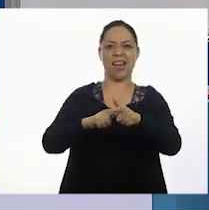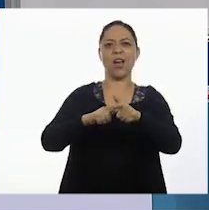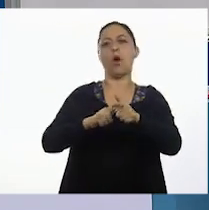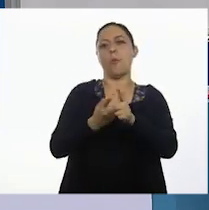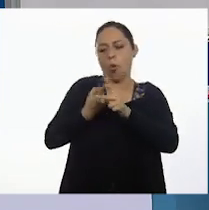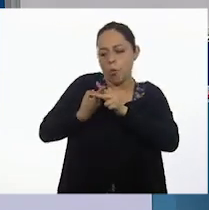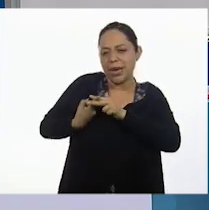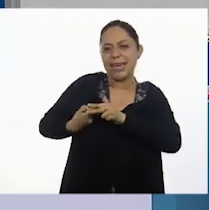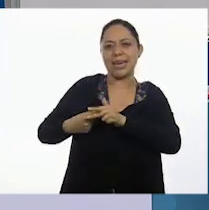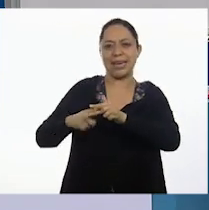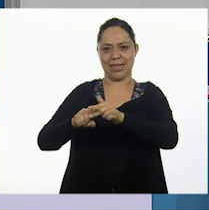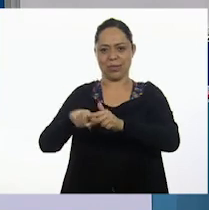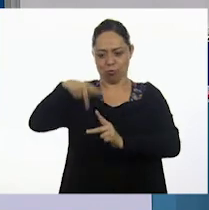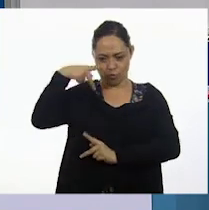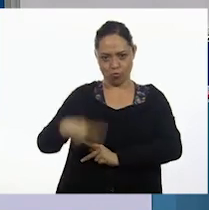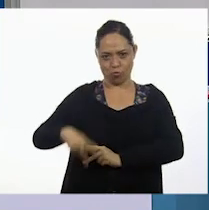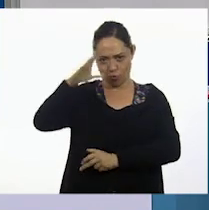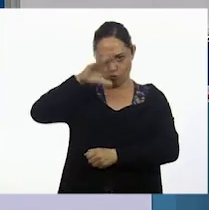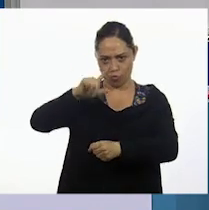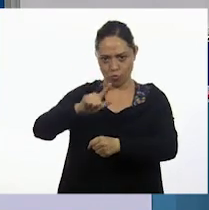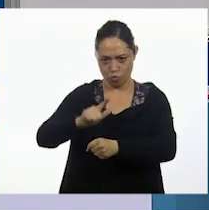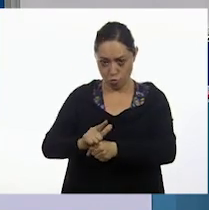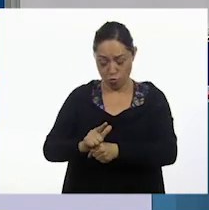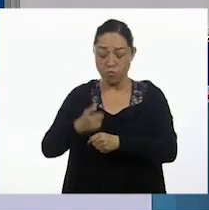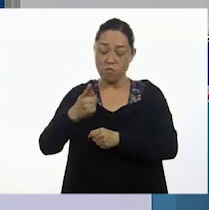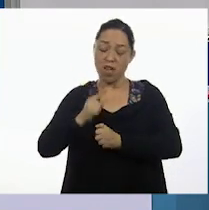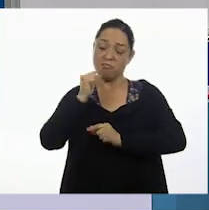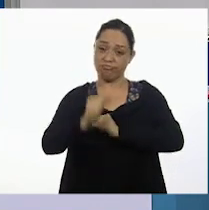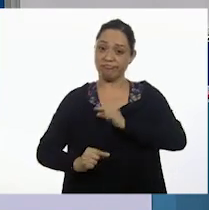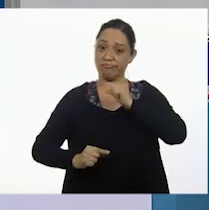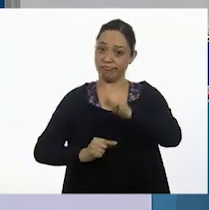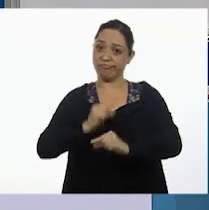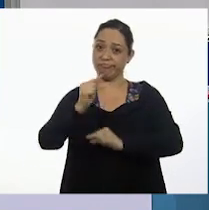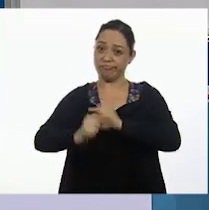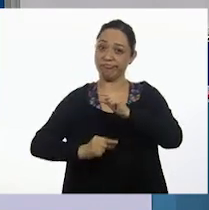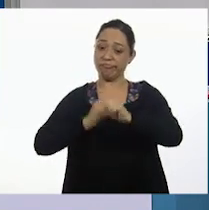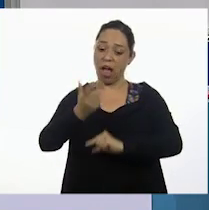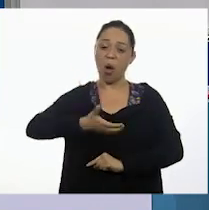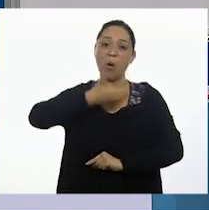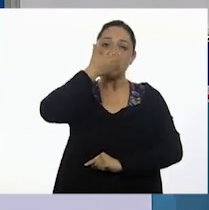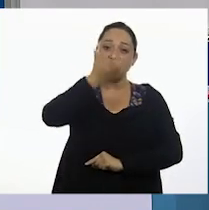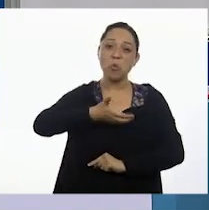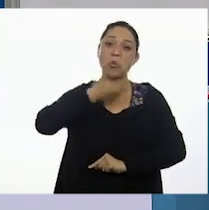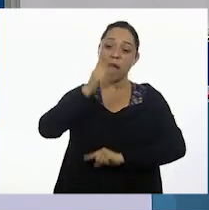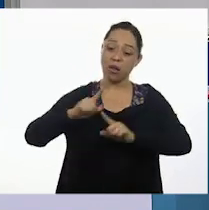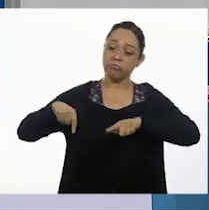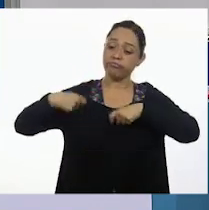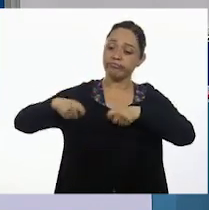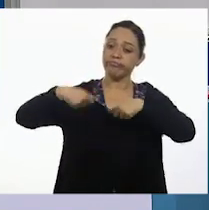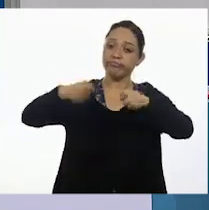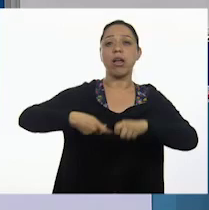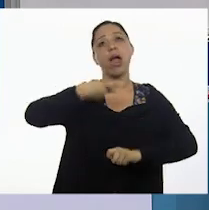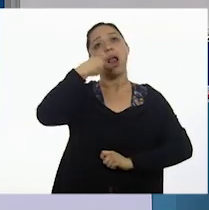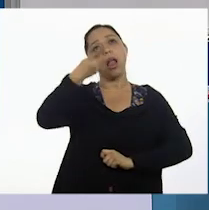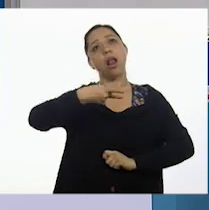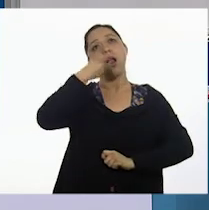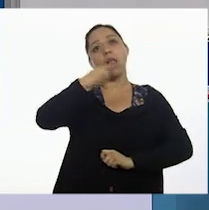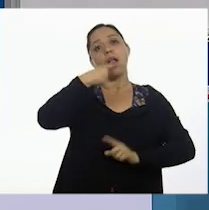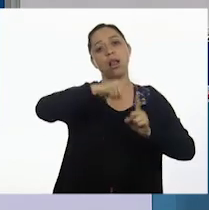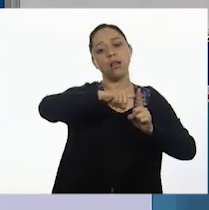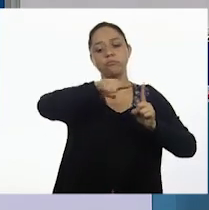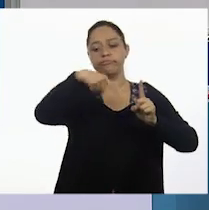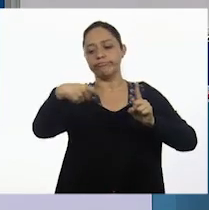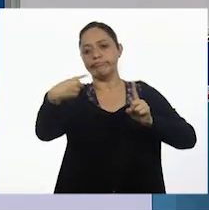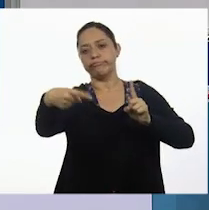en la actualidad, poco a poco se ha ido perdiendo la costumbre de compartir oralmente lo que sabemos a través de la habilidad